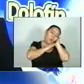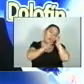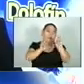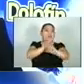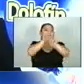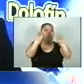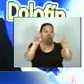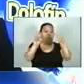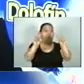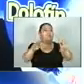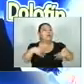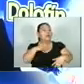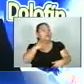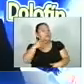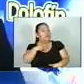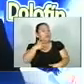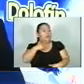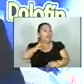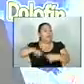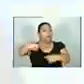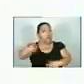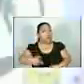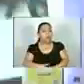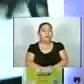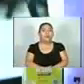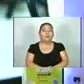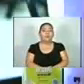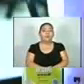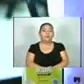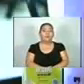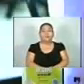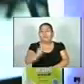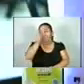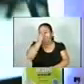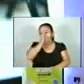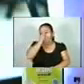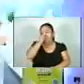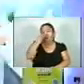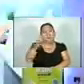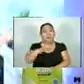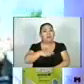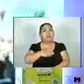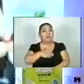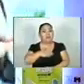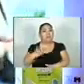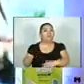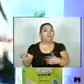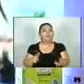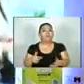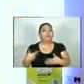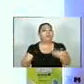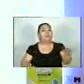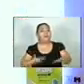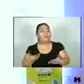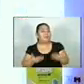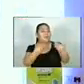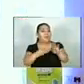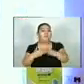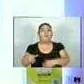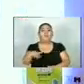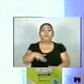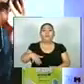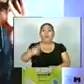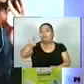y de esta manera también sentirnos mejor al día siguiente. Dolofin Antiripal ya se encuentra disponible en las diferentes cadenas de